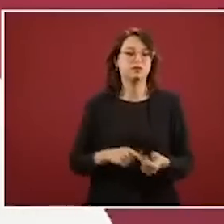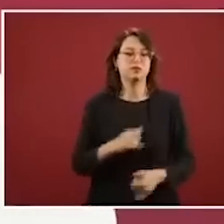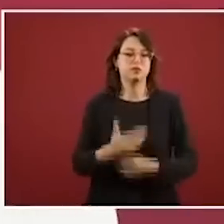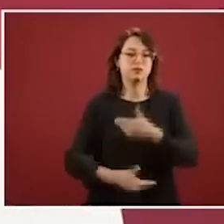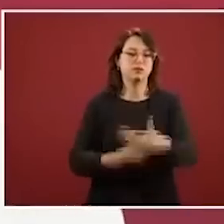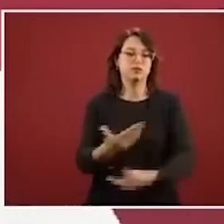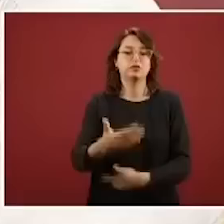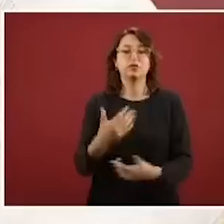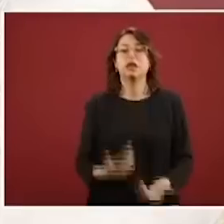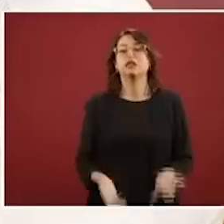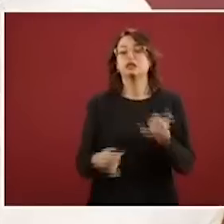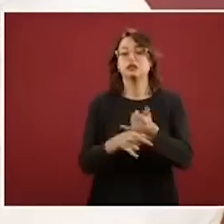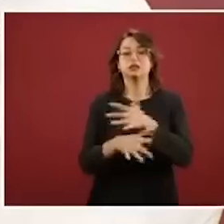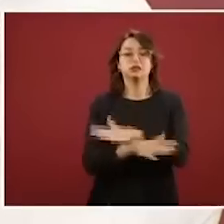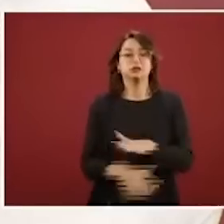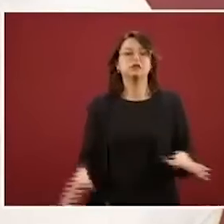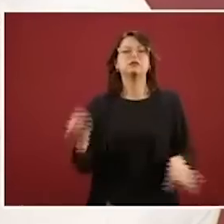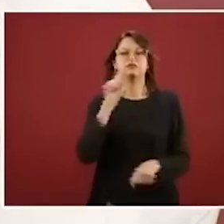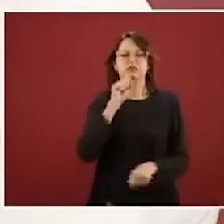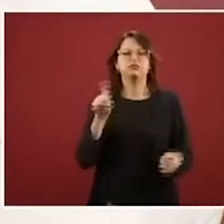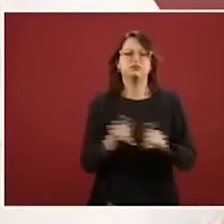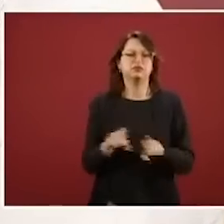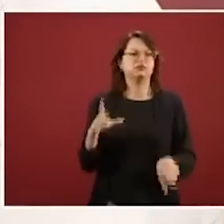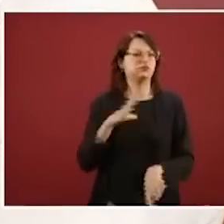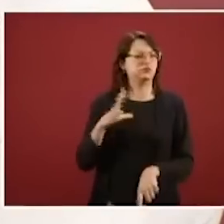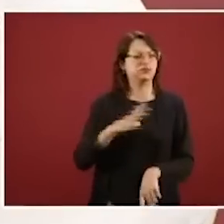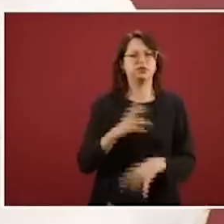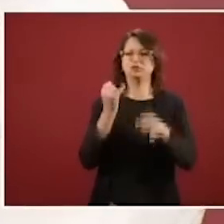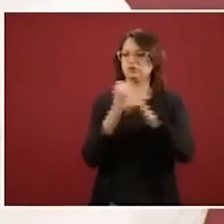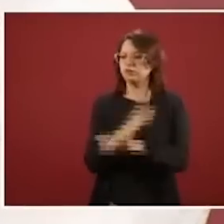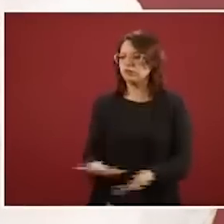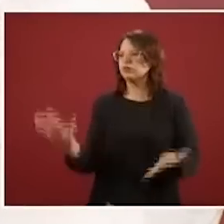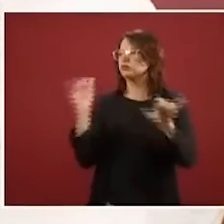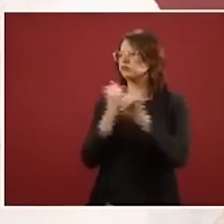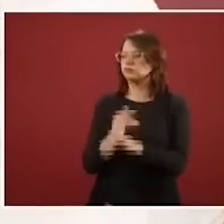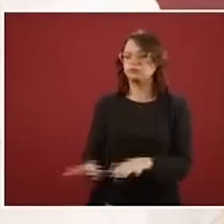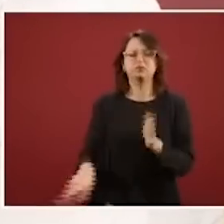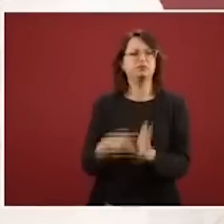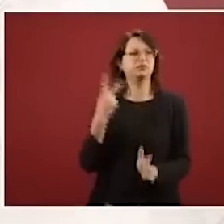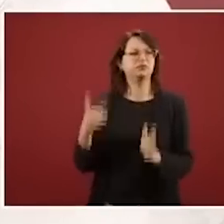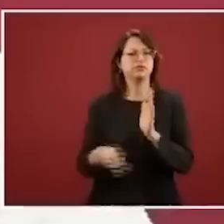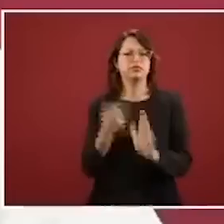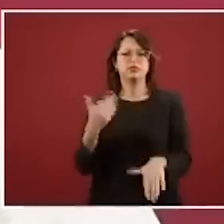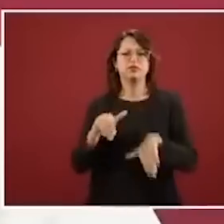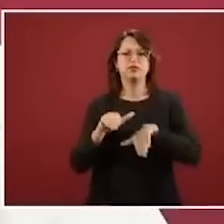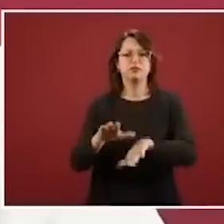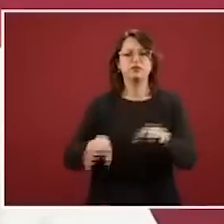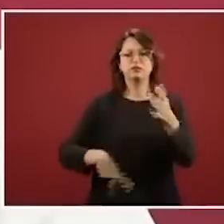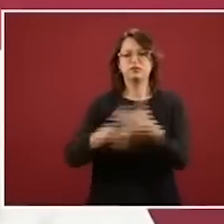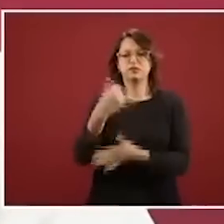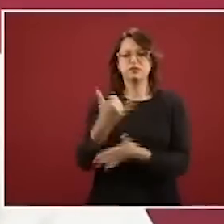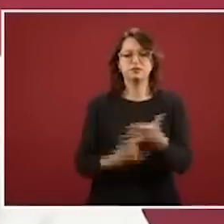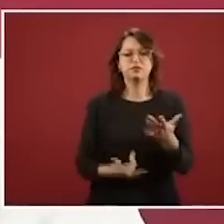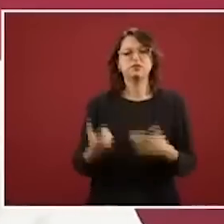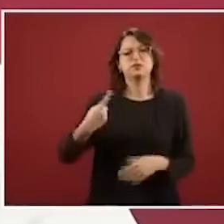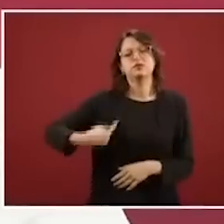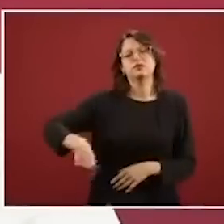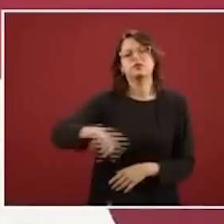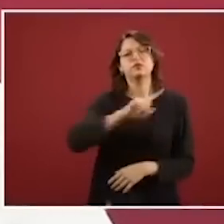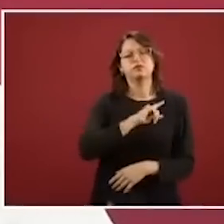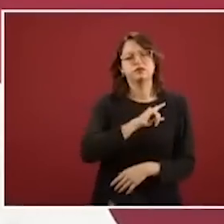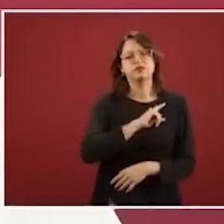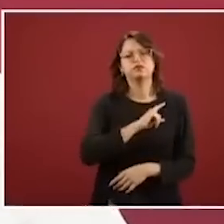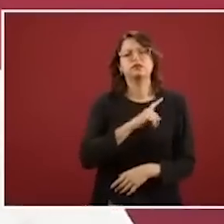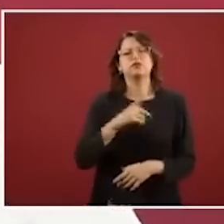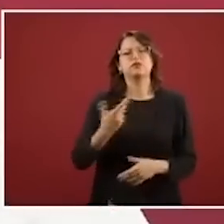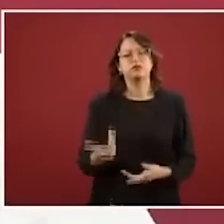información, pues también se ha dado toda la información disponible con relación al proyecto. Nosotros hemos procurado que